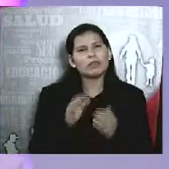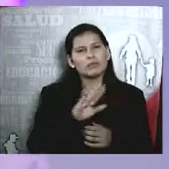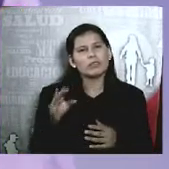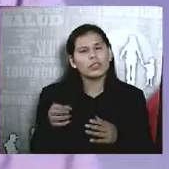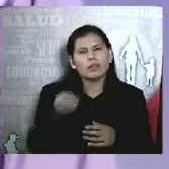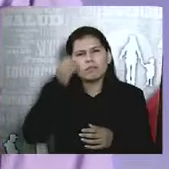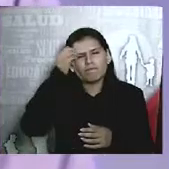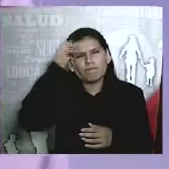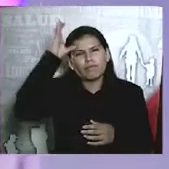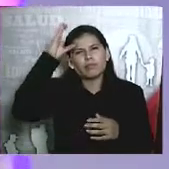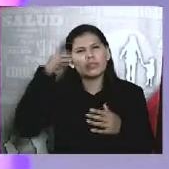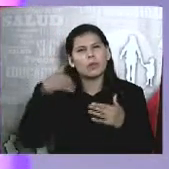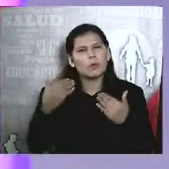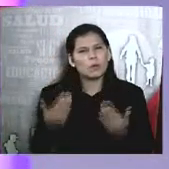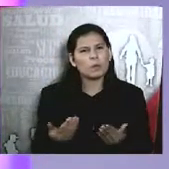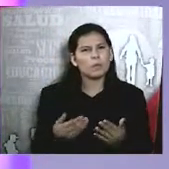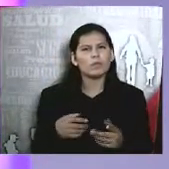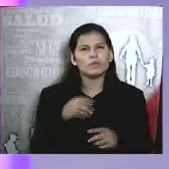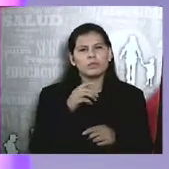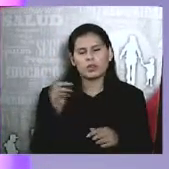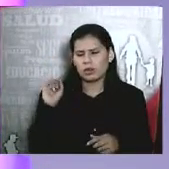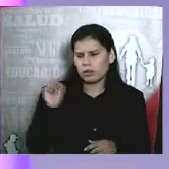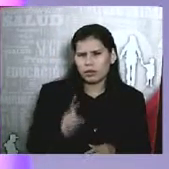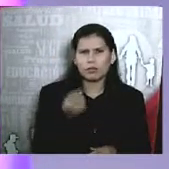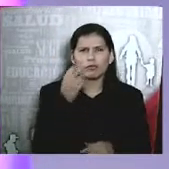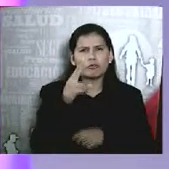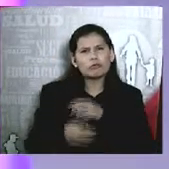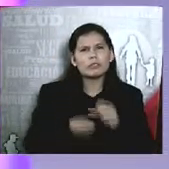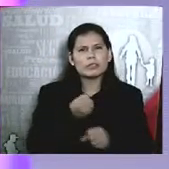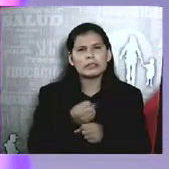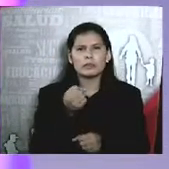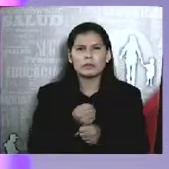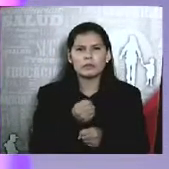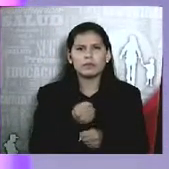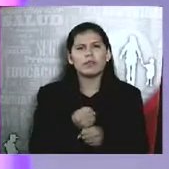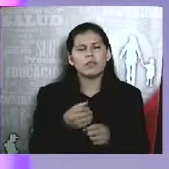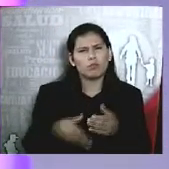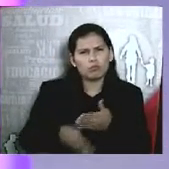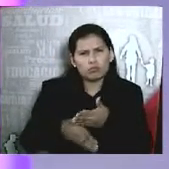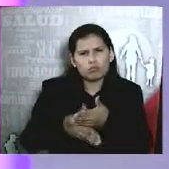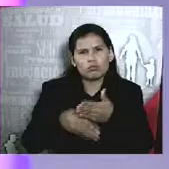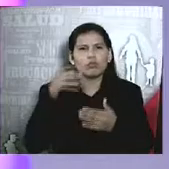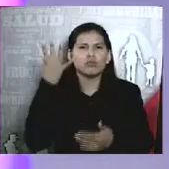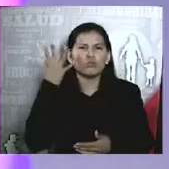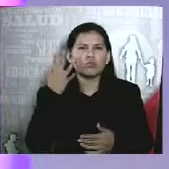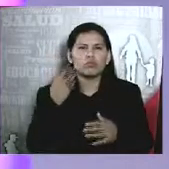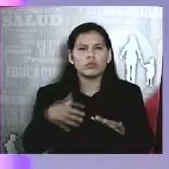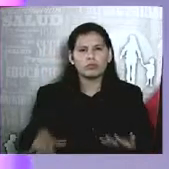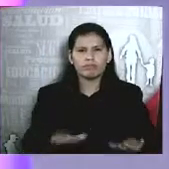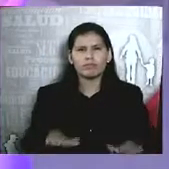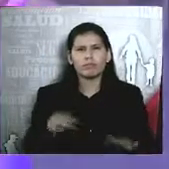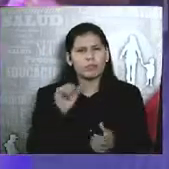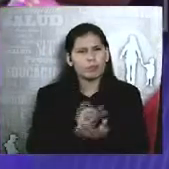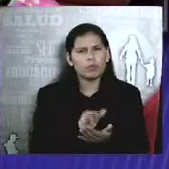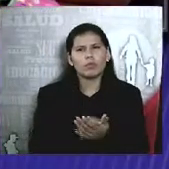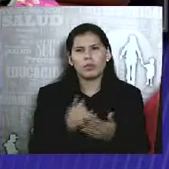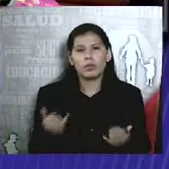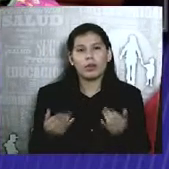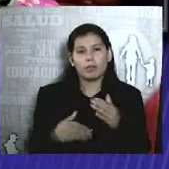venido acumulando desde estos 12 años de trabajo continuo desde el terreno, hemos hecho lo que hemos